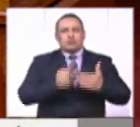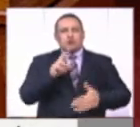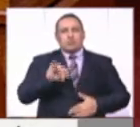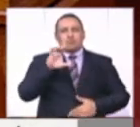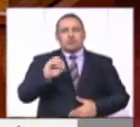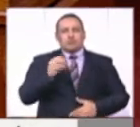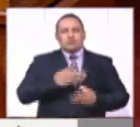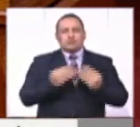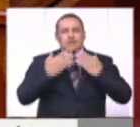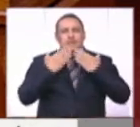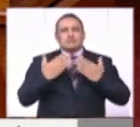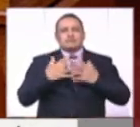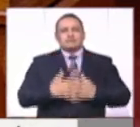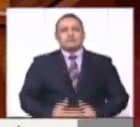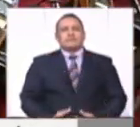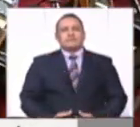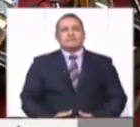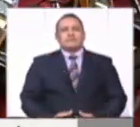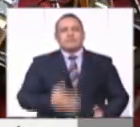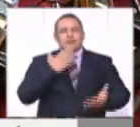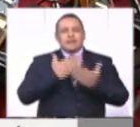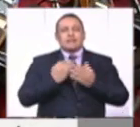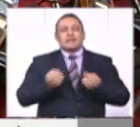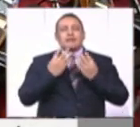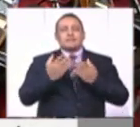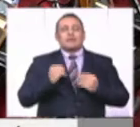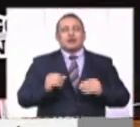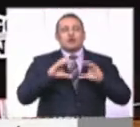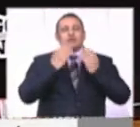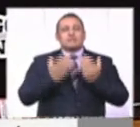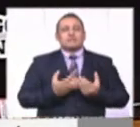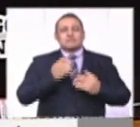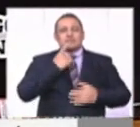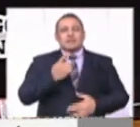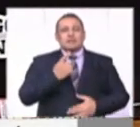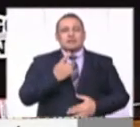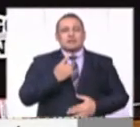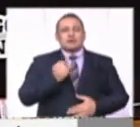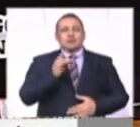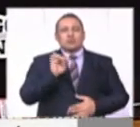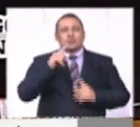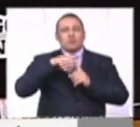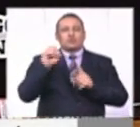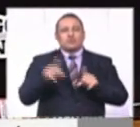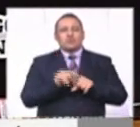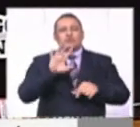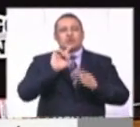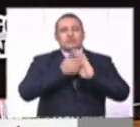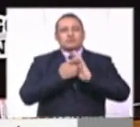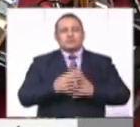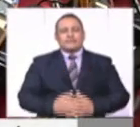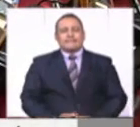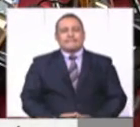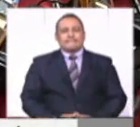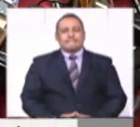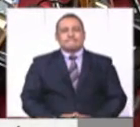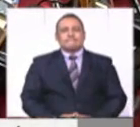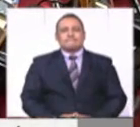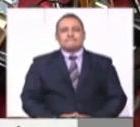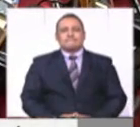mucho Muchas gracias gracias congresista tiene uso la palabra el congresista Cueto AC servi por 5 minutos